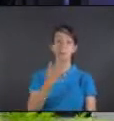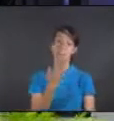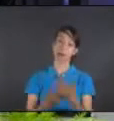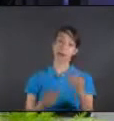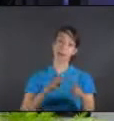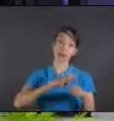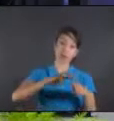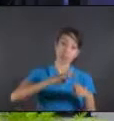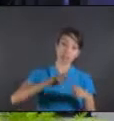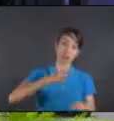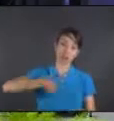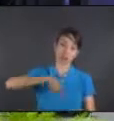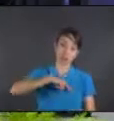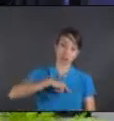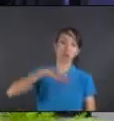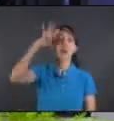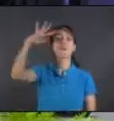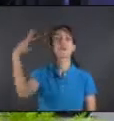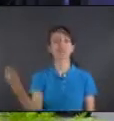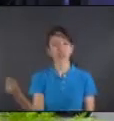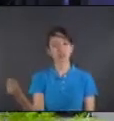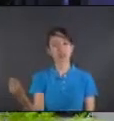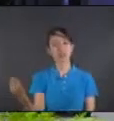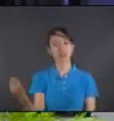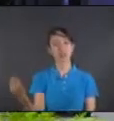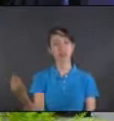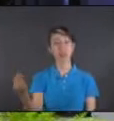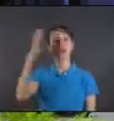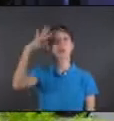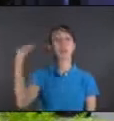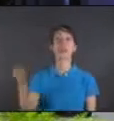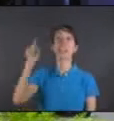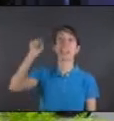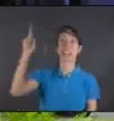Pero la purificación es gruesa, hermano.